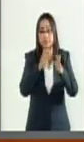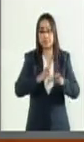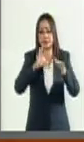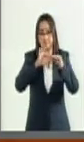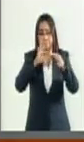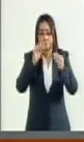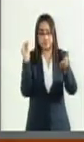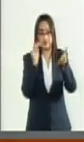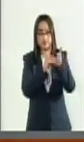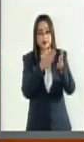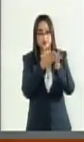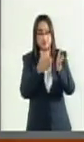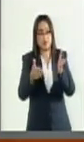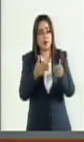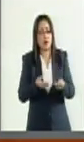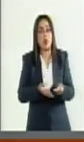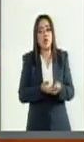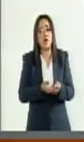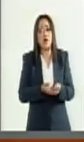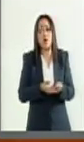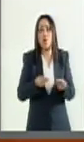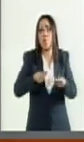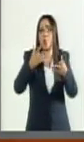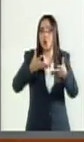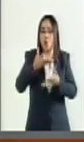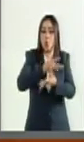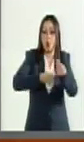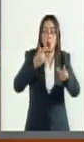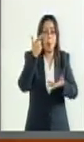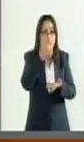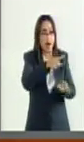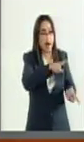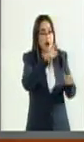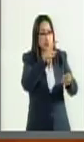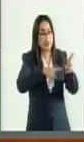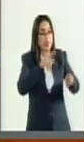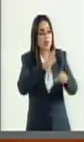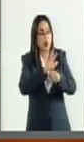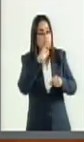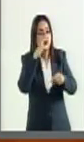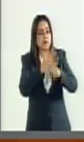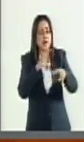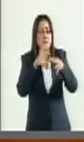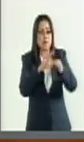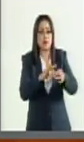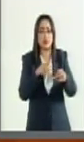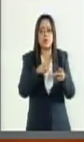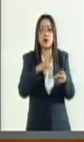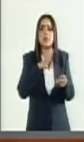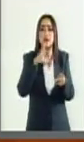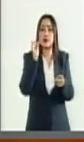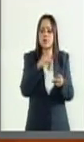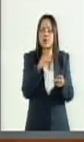el periodo de desempeño, el derecho a una remuneración acorde con sus funciones y